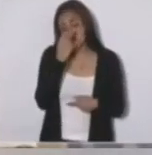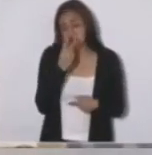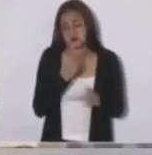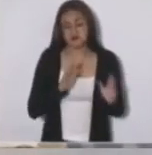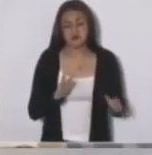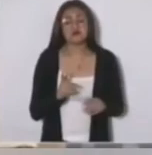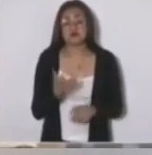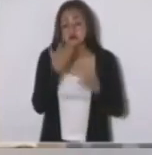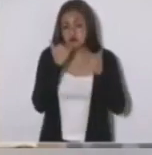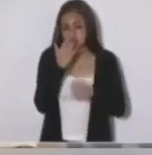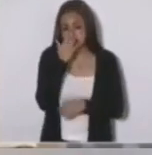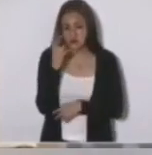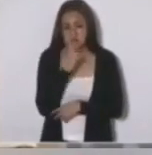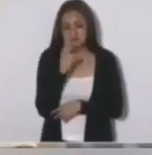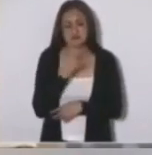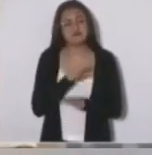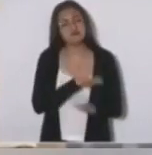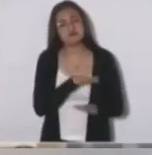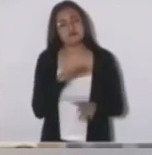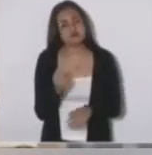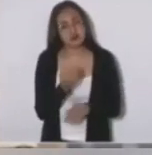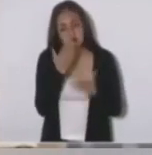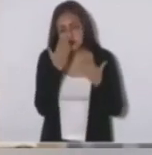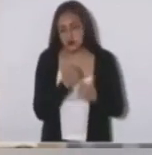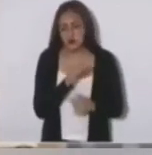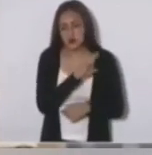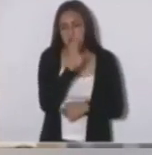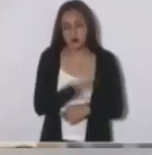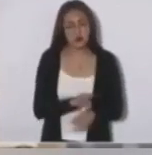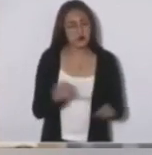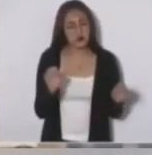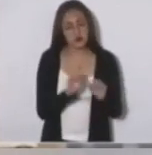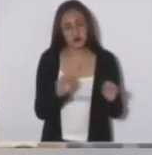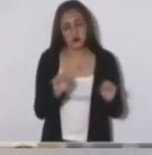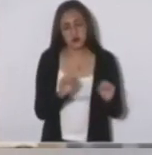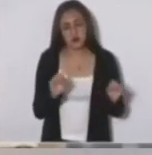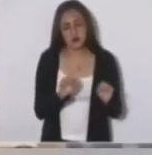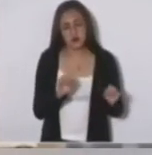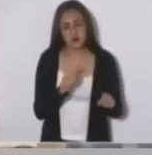están intubados y afortunadamente no hubo defunciones en las últimas semanas.